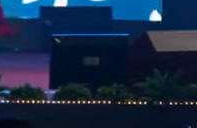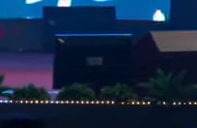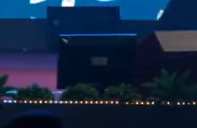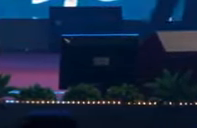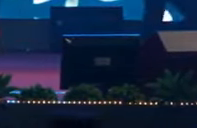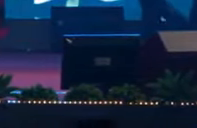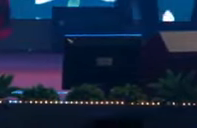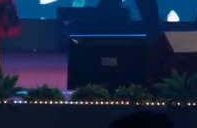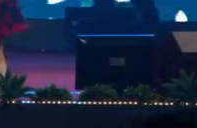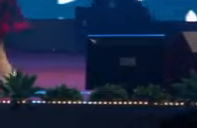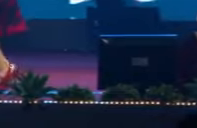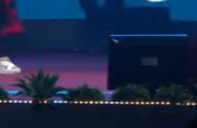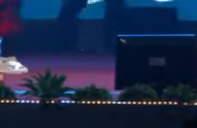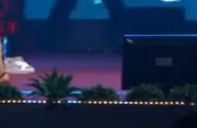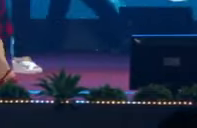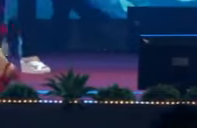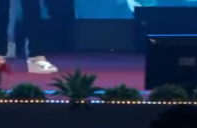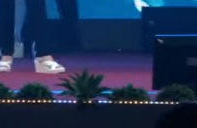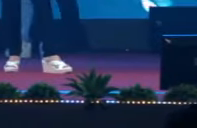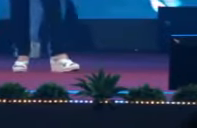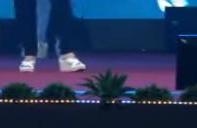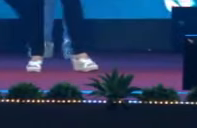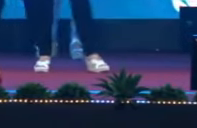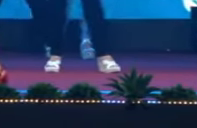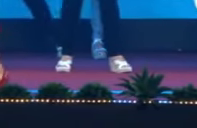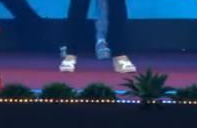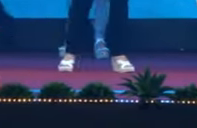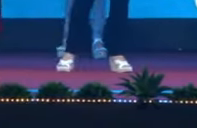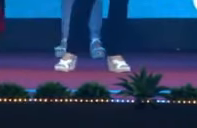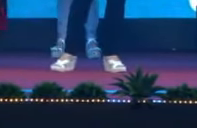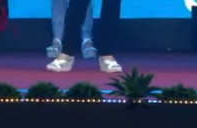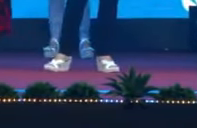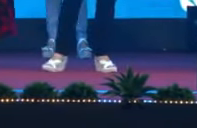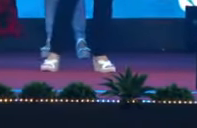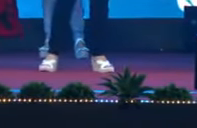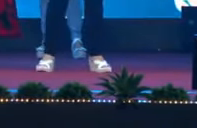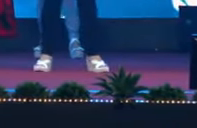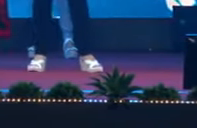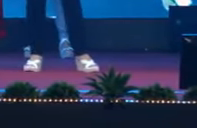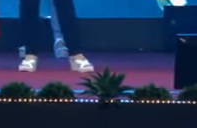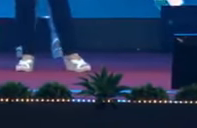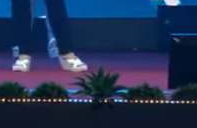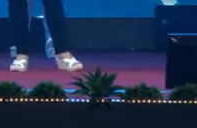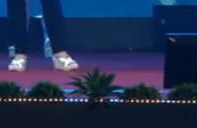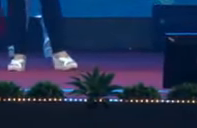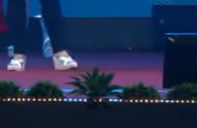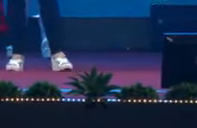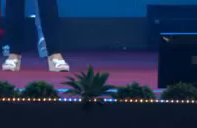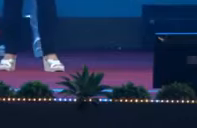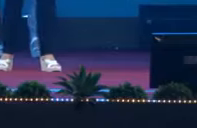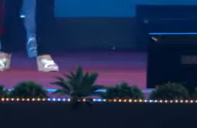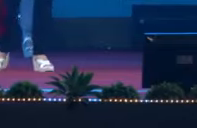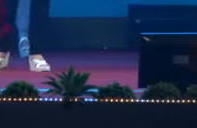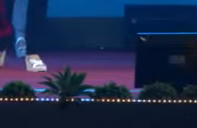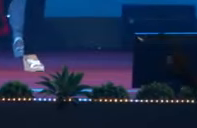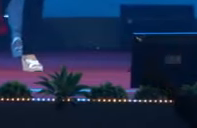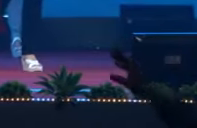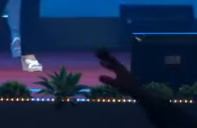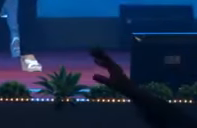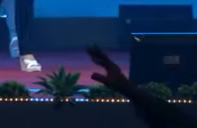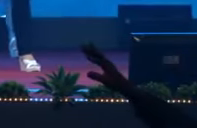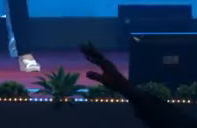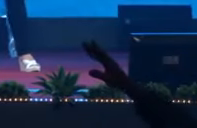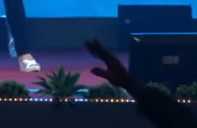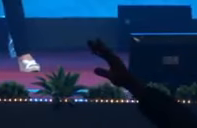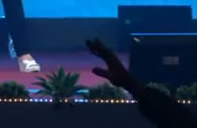Pastor Edgardo, pase por aquí, haga esta poderosa oración por aquellos que están en las instituciones penales, en los hospitales, los